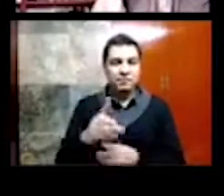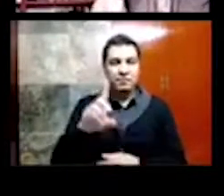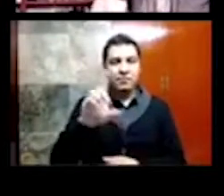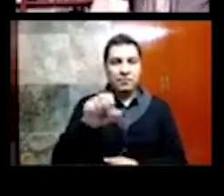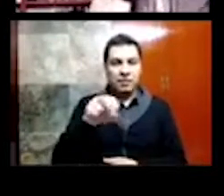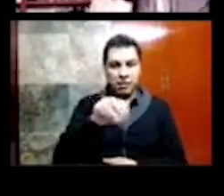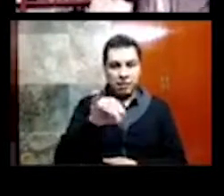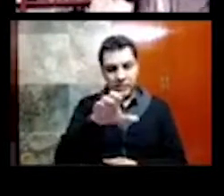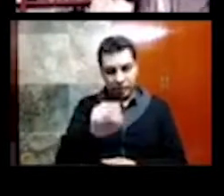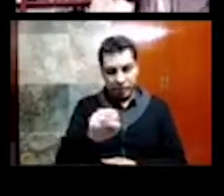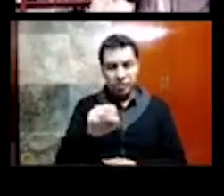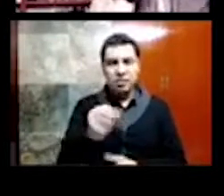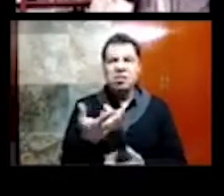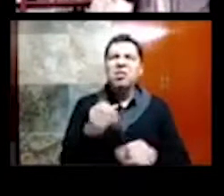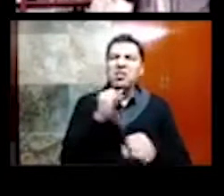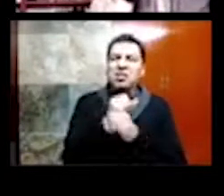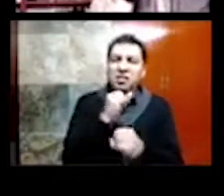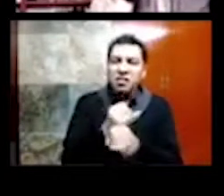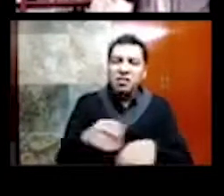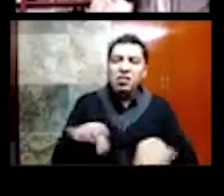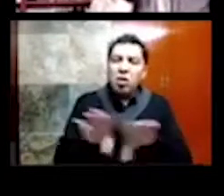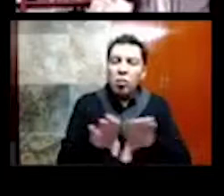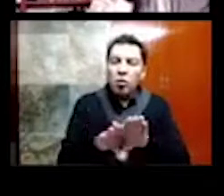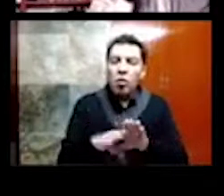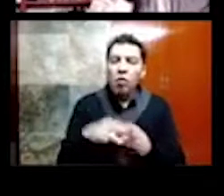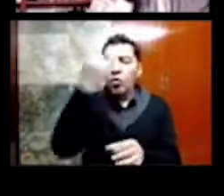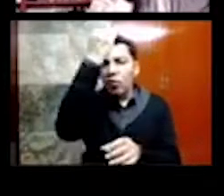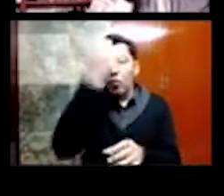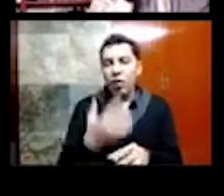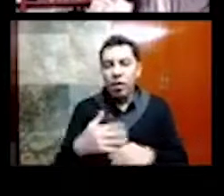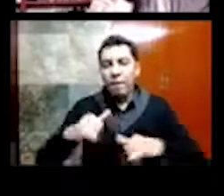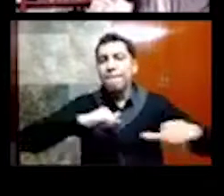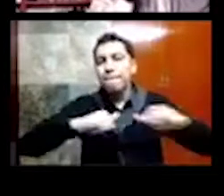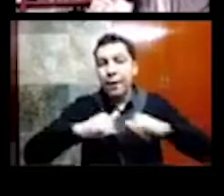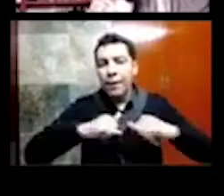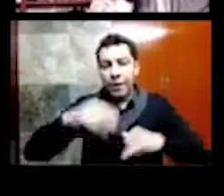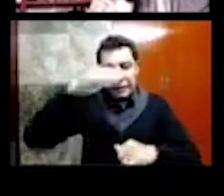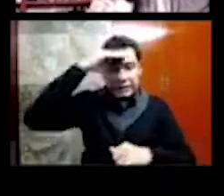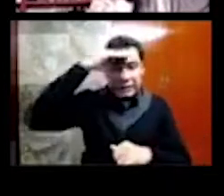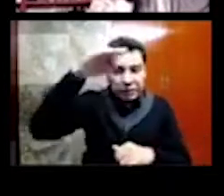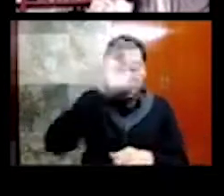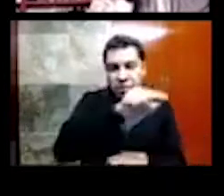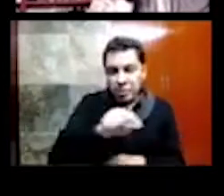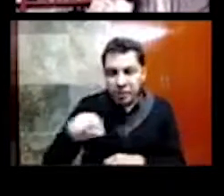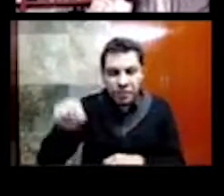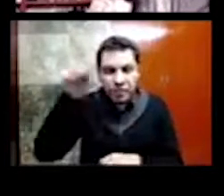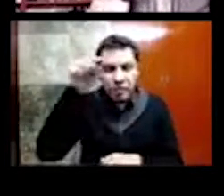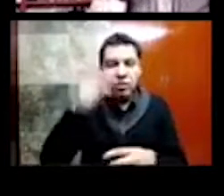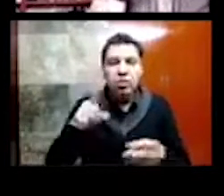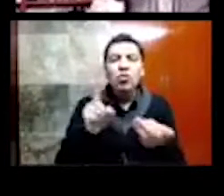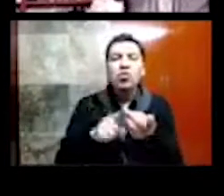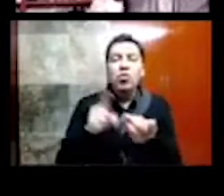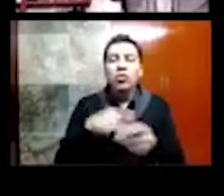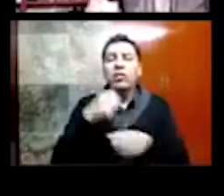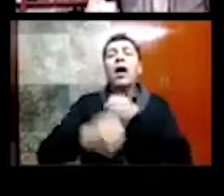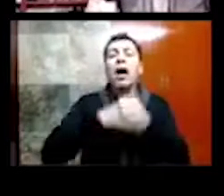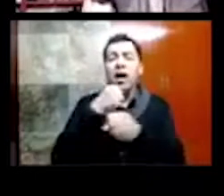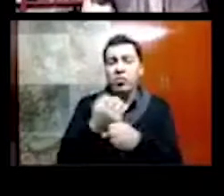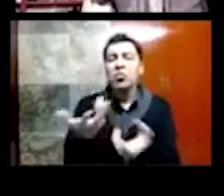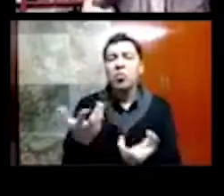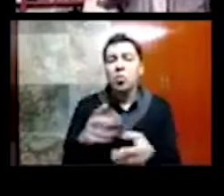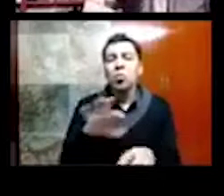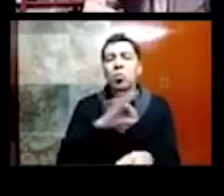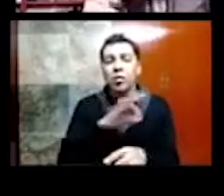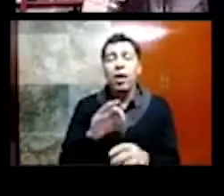sitio podemos tener acceso a la imagen en la que se muestra el mapa con los señoríos y tiene pestañas del lado derecho con categorías y años? Es del Museo